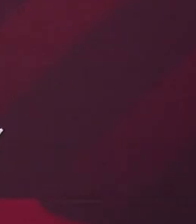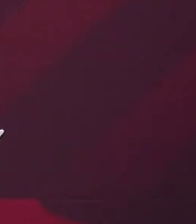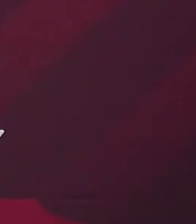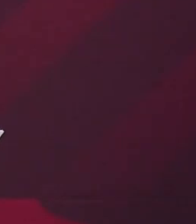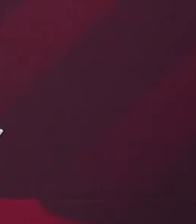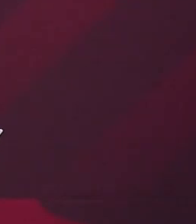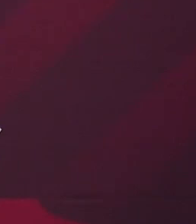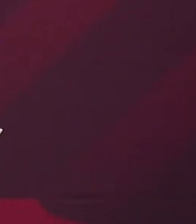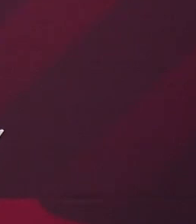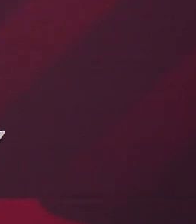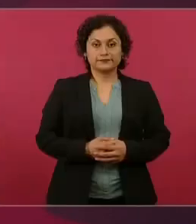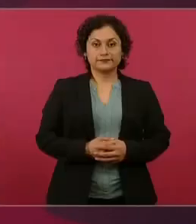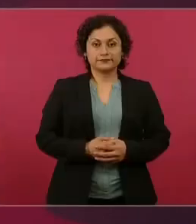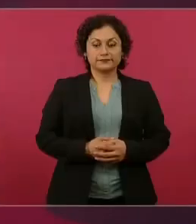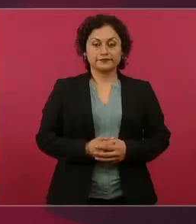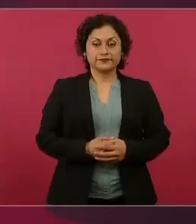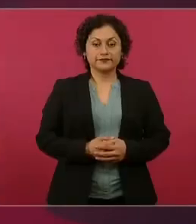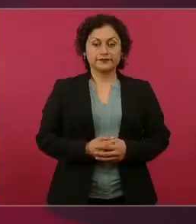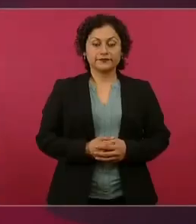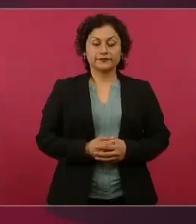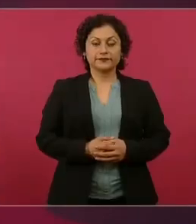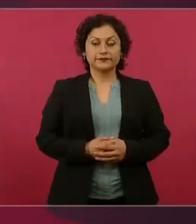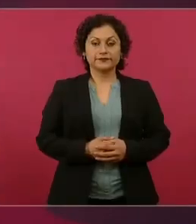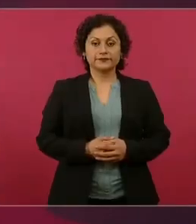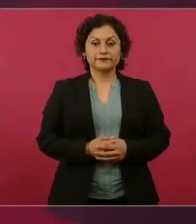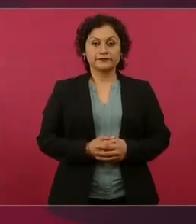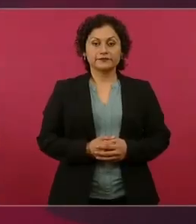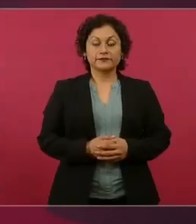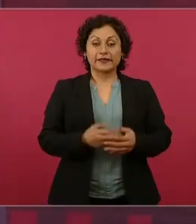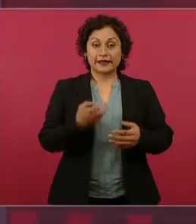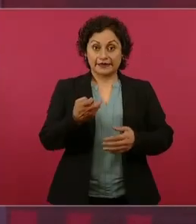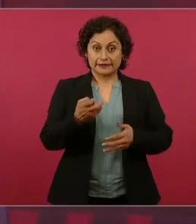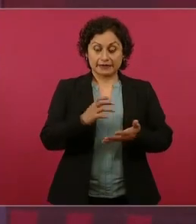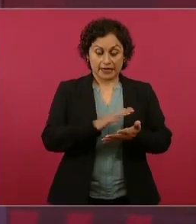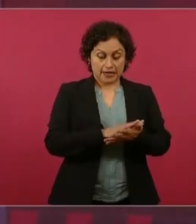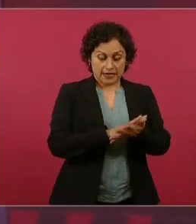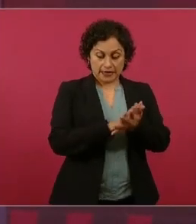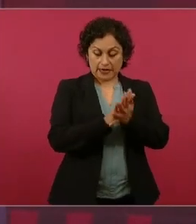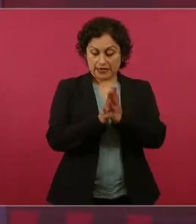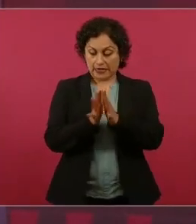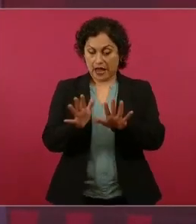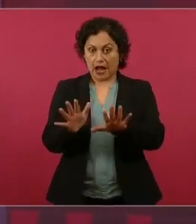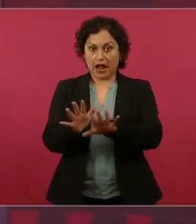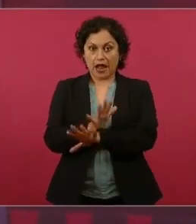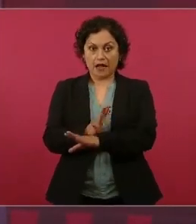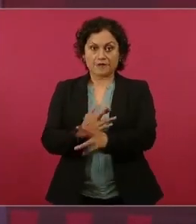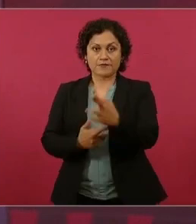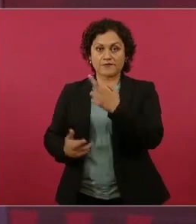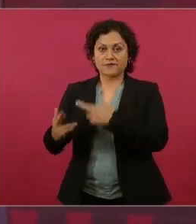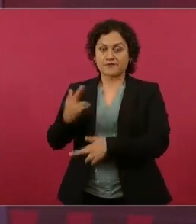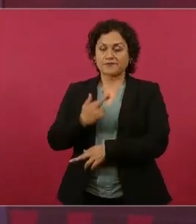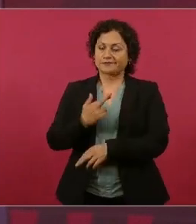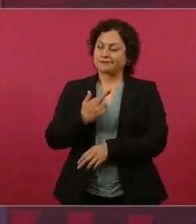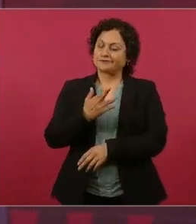que ya no hay marcha atrás. Va a ser muy